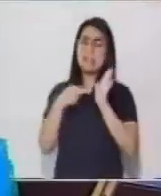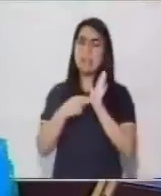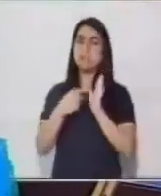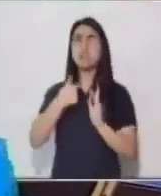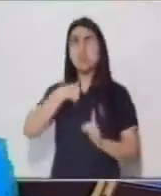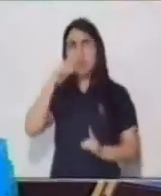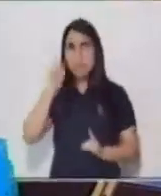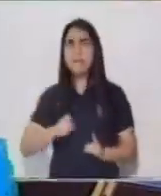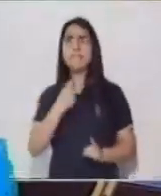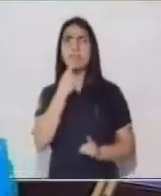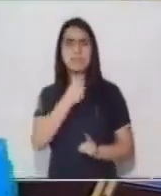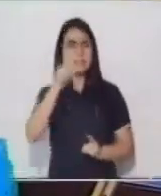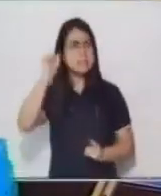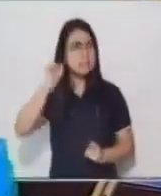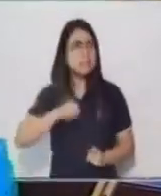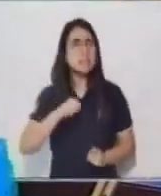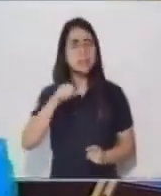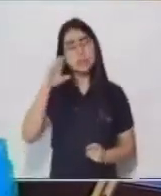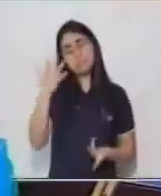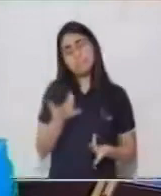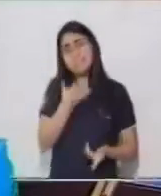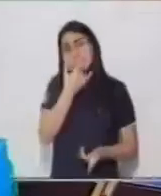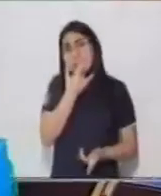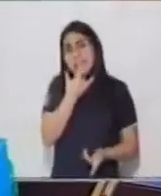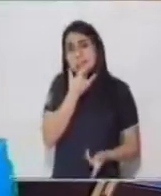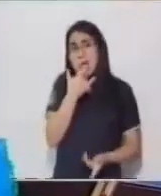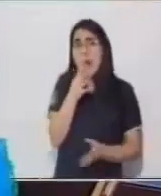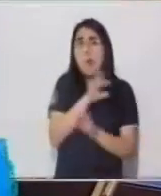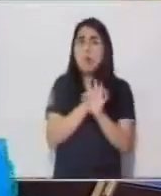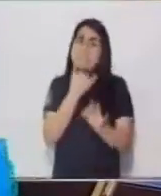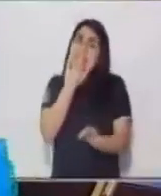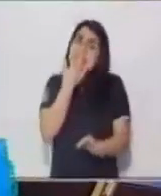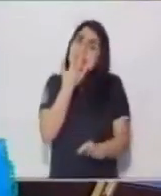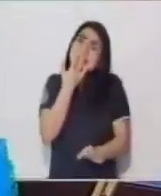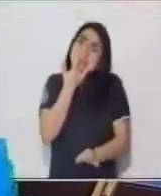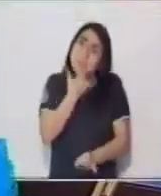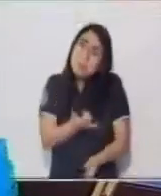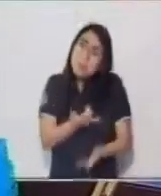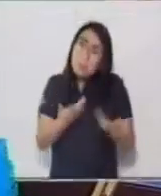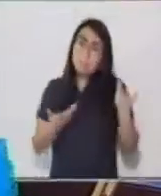No. Pero el único que estaba en la casa era vos.